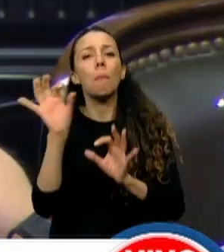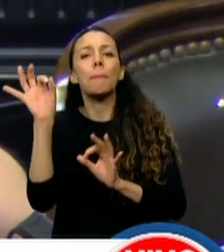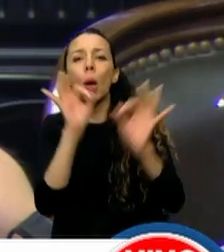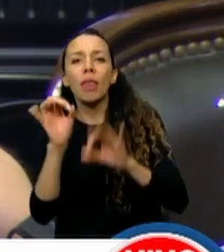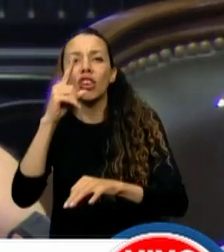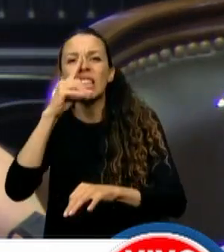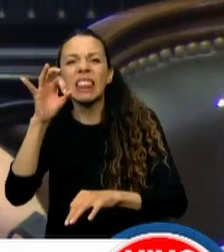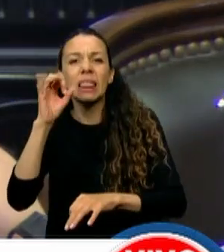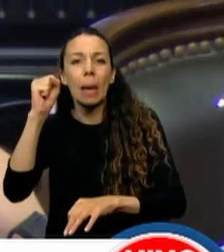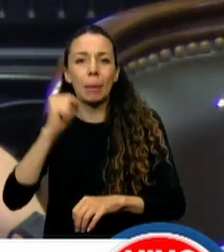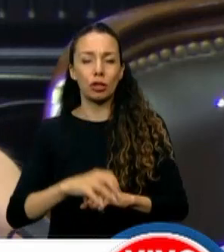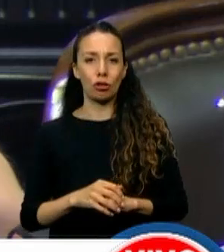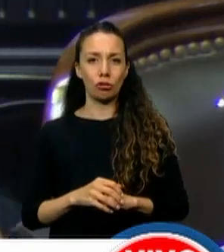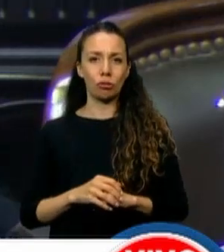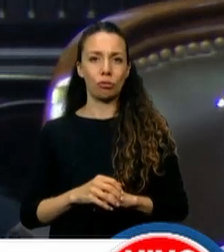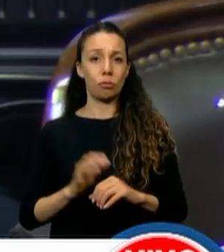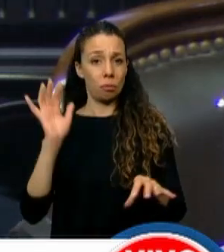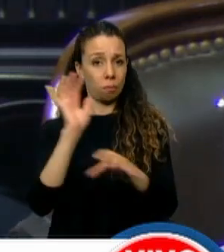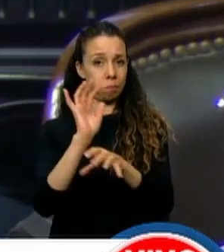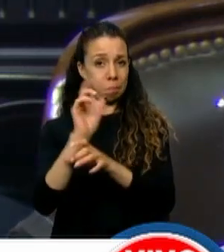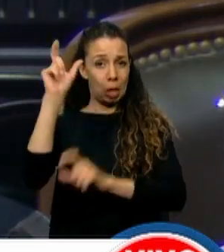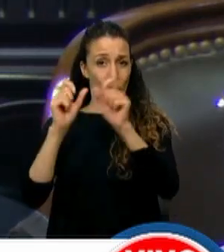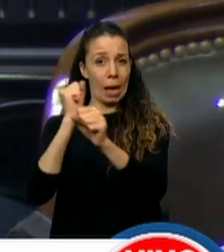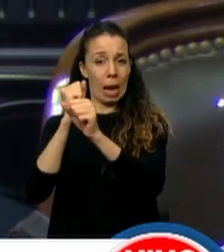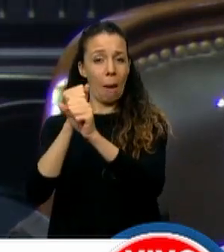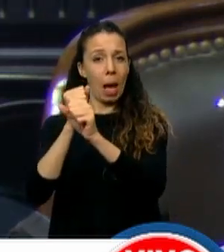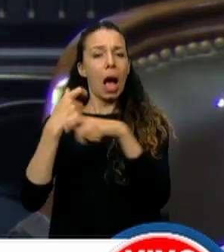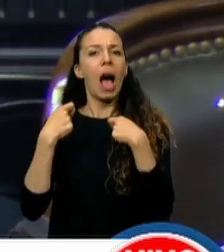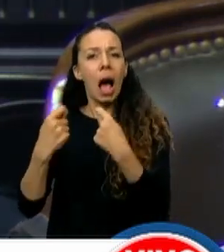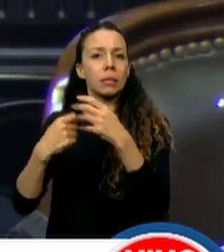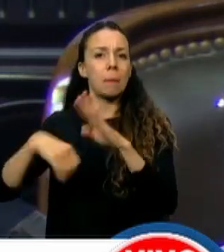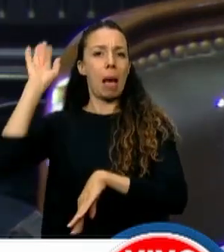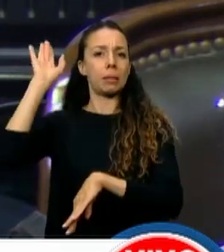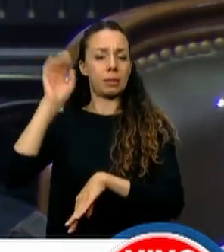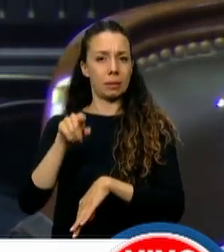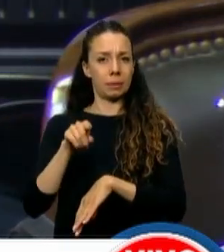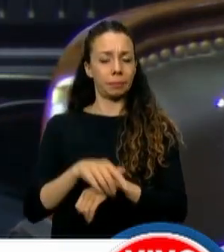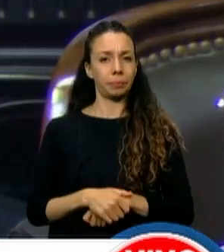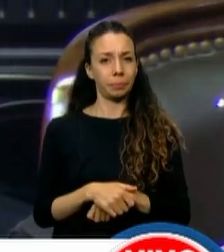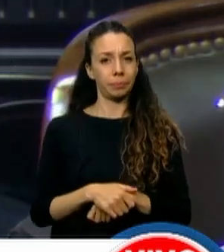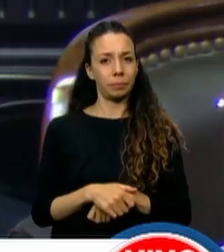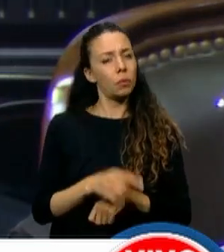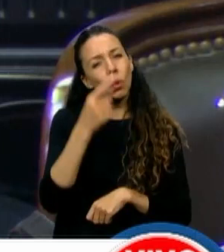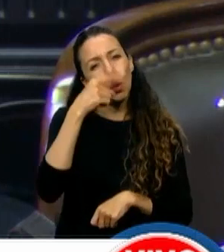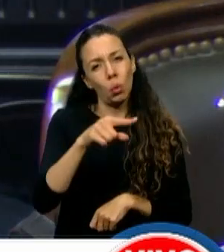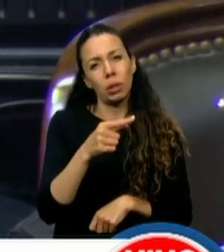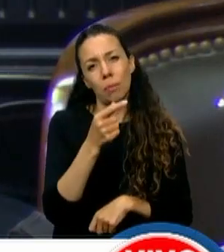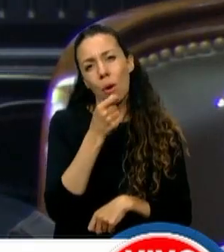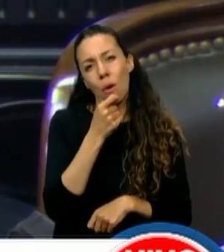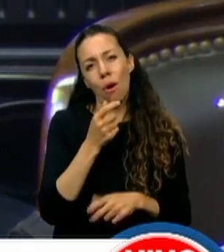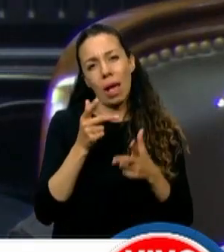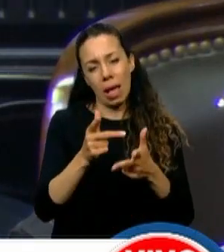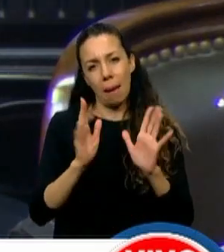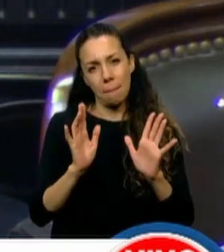70. Esto es más gasto para el bolsillo del trabajador. Finalmente, para poner el último ejemplo dentro de este